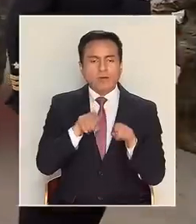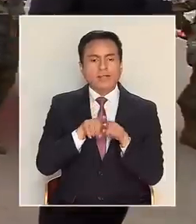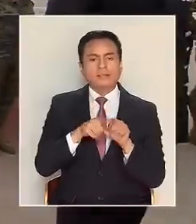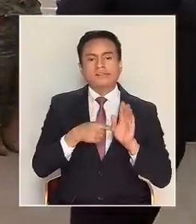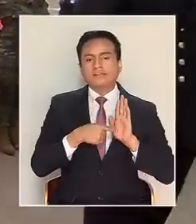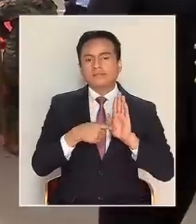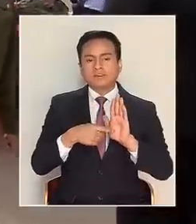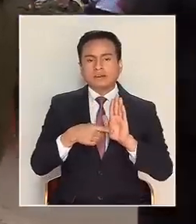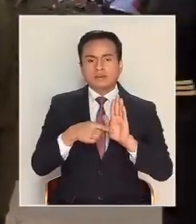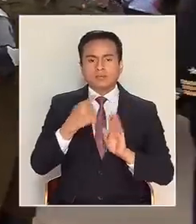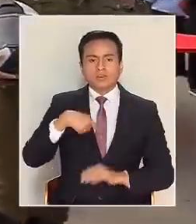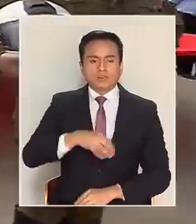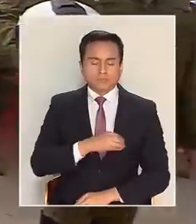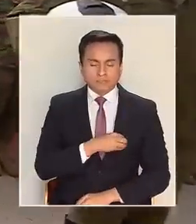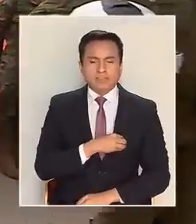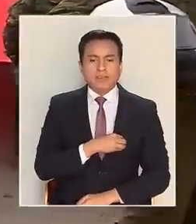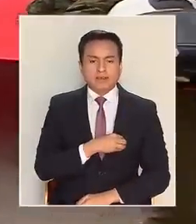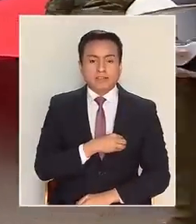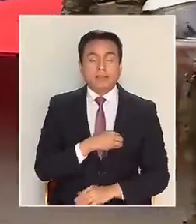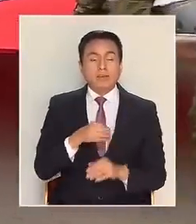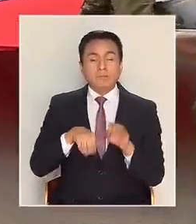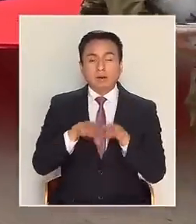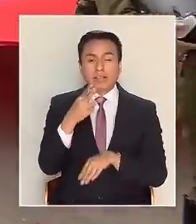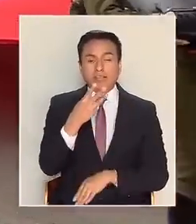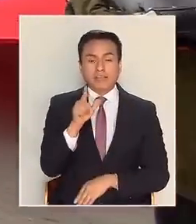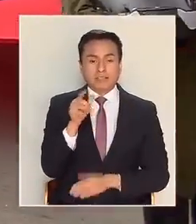simboliza nuestro pesar por las más de